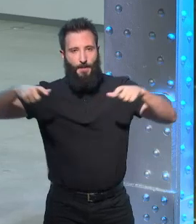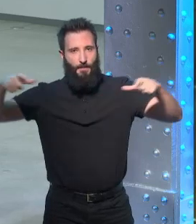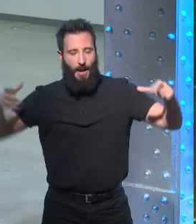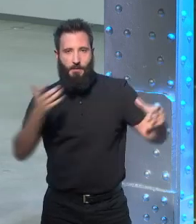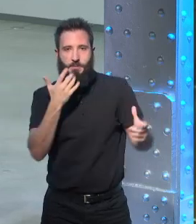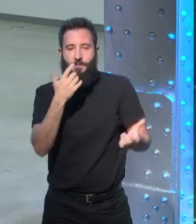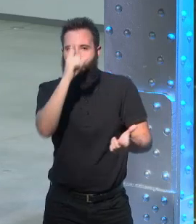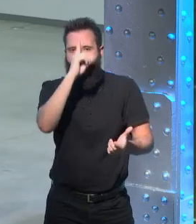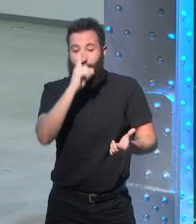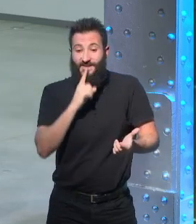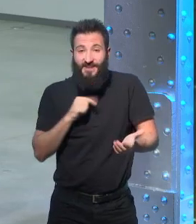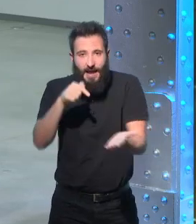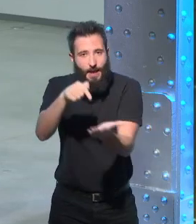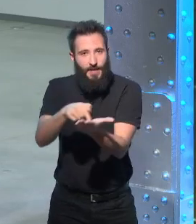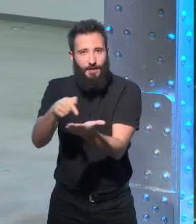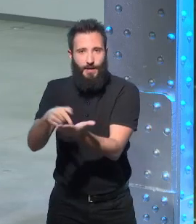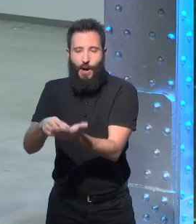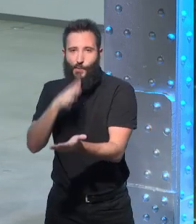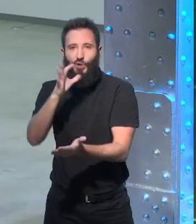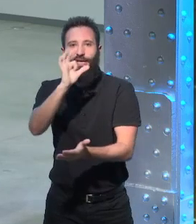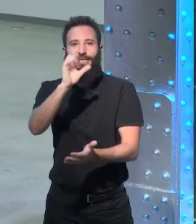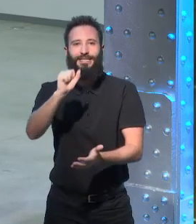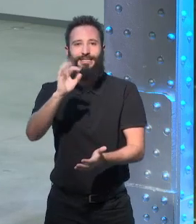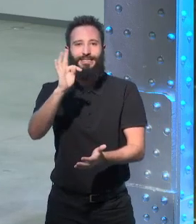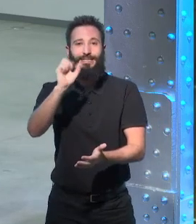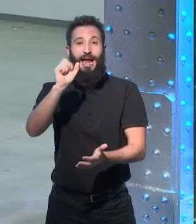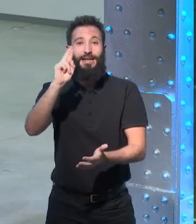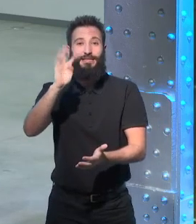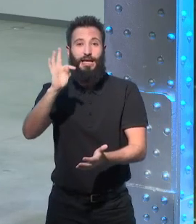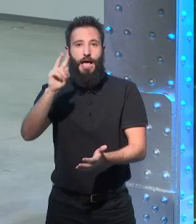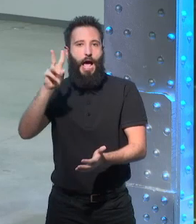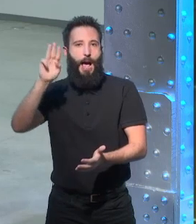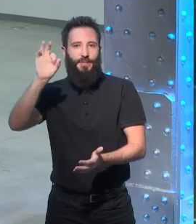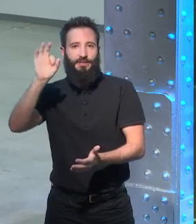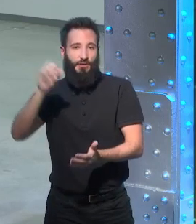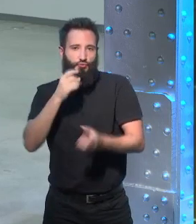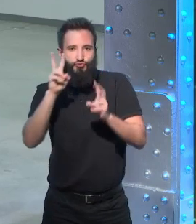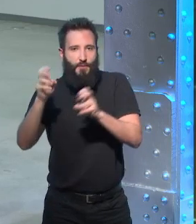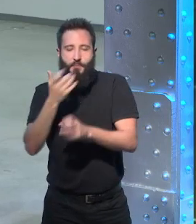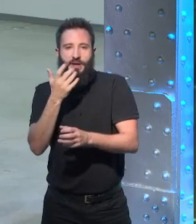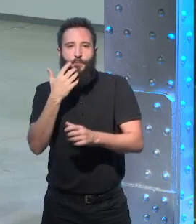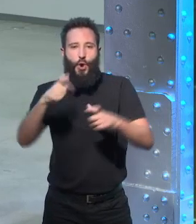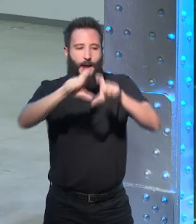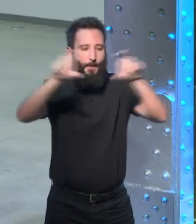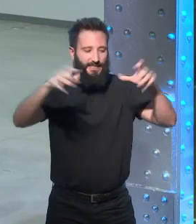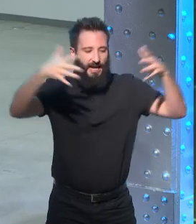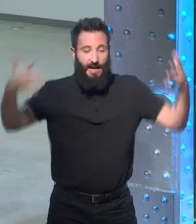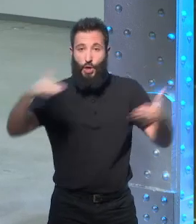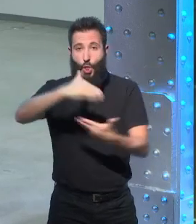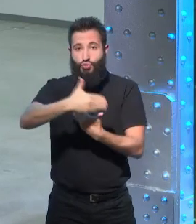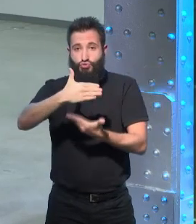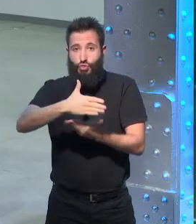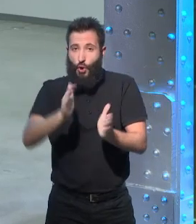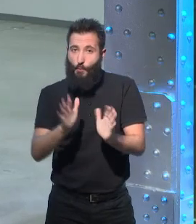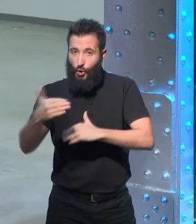todo se han demandado en muchas startups que hoy son grandes empresas, por ejemplo Dropbox, en sus inicios, para crear